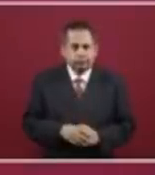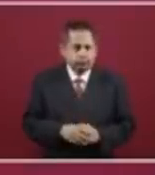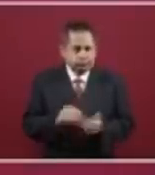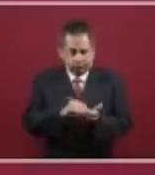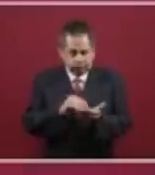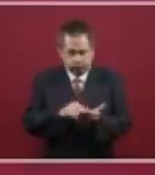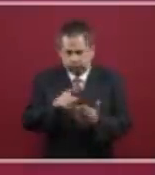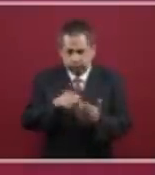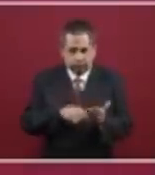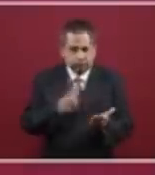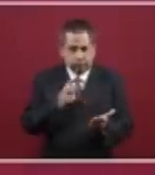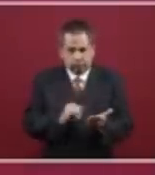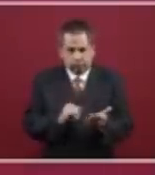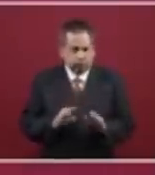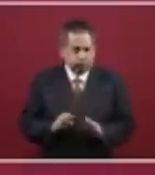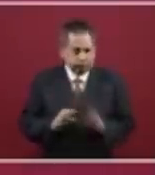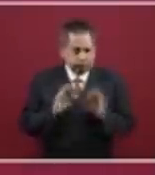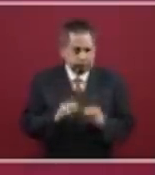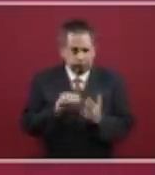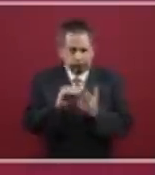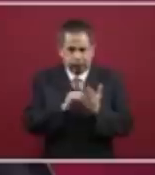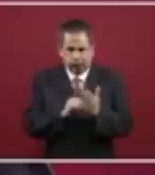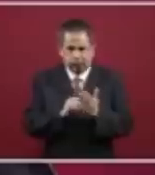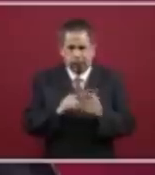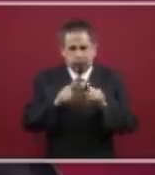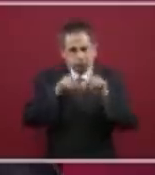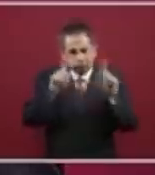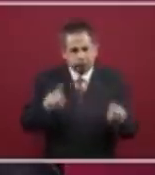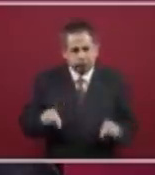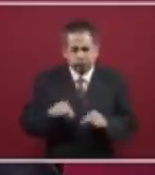características específicas el memorándum